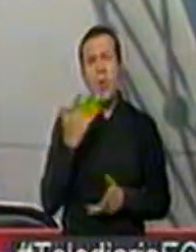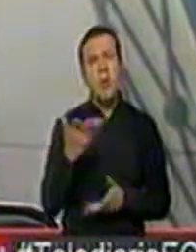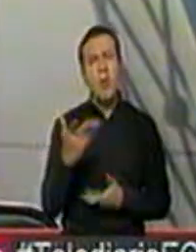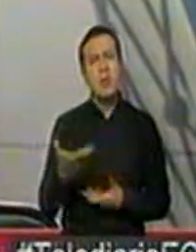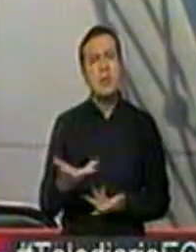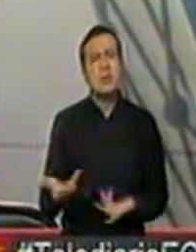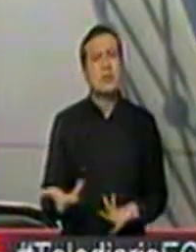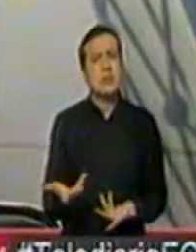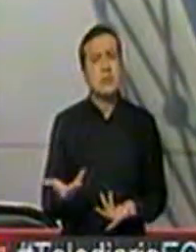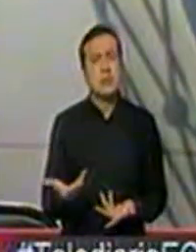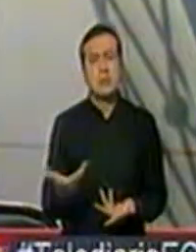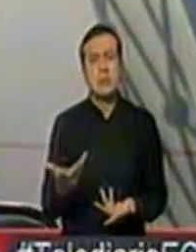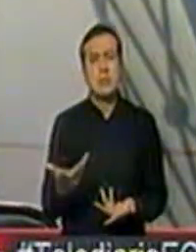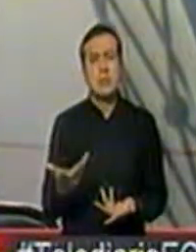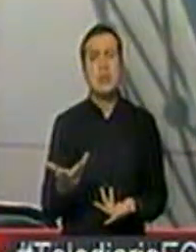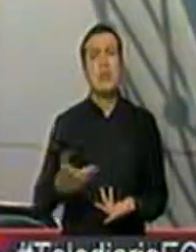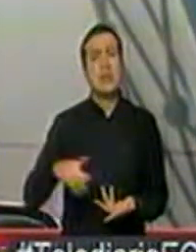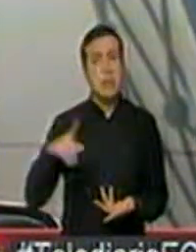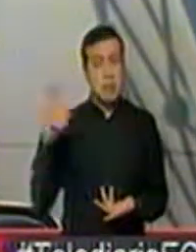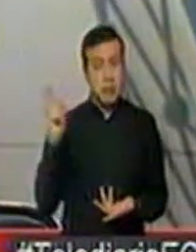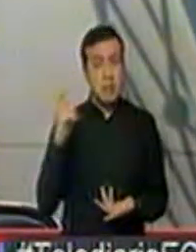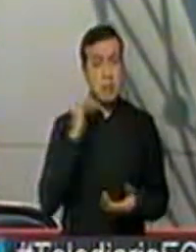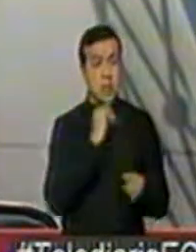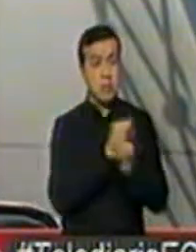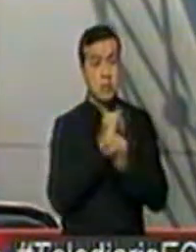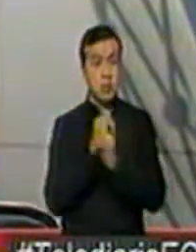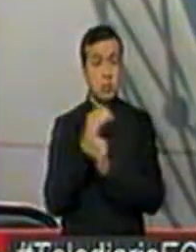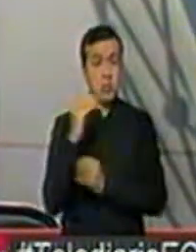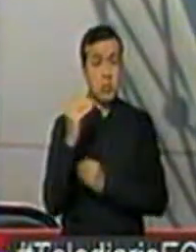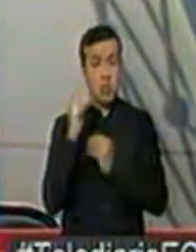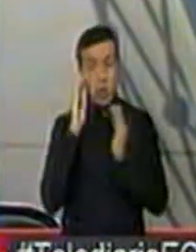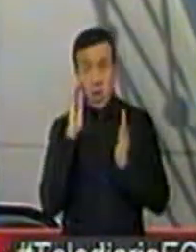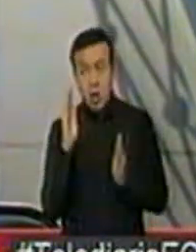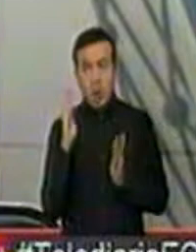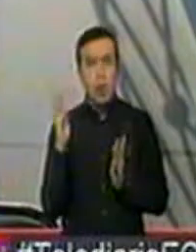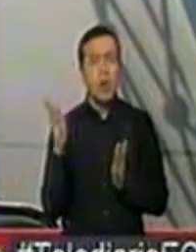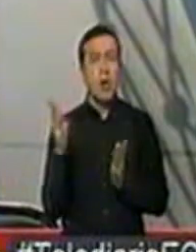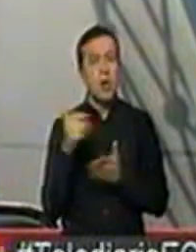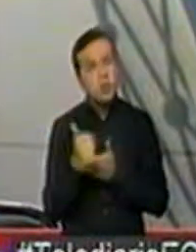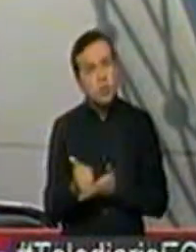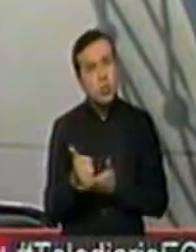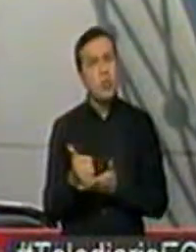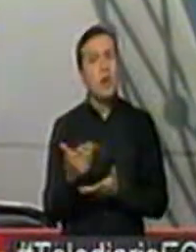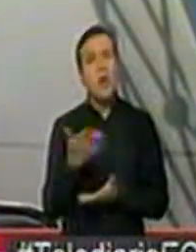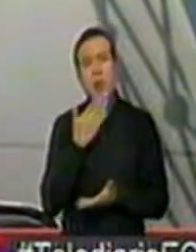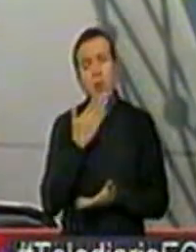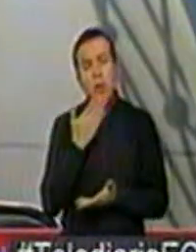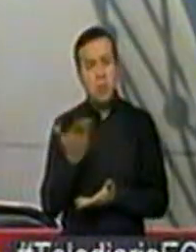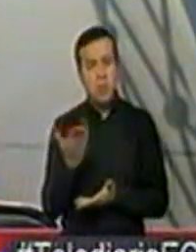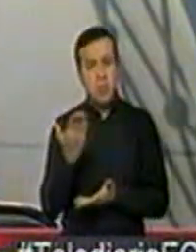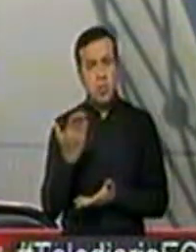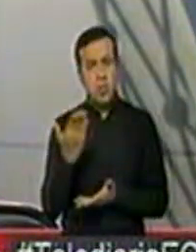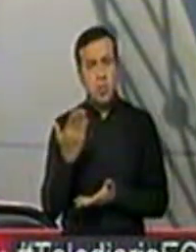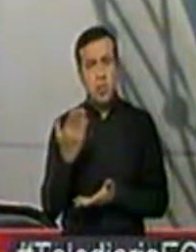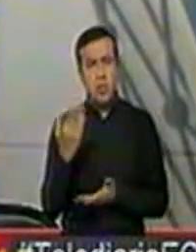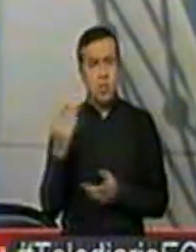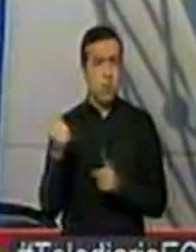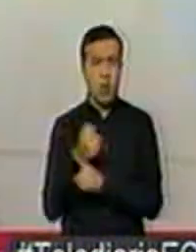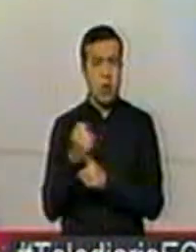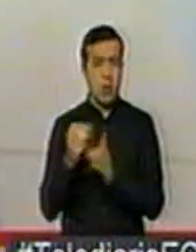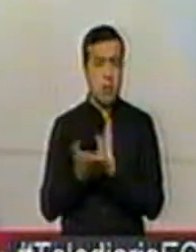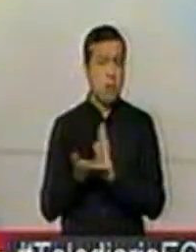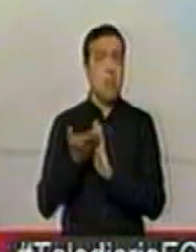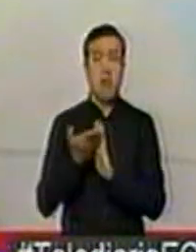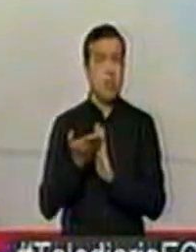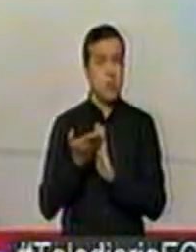el accionar que tiene que poner cada institución para evitar que estas cifras continúen de la misma manera o sigan agravándose?